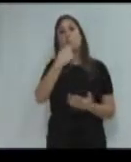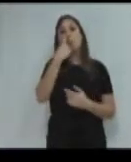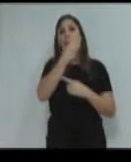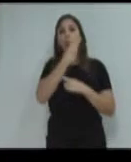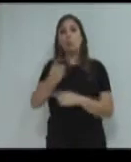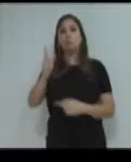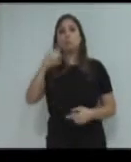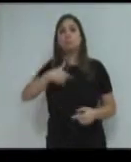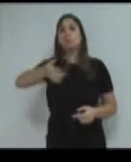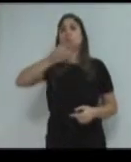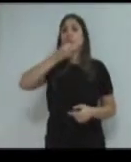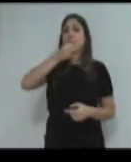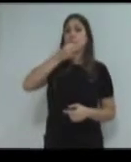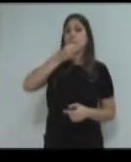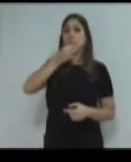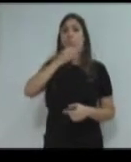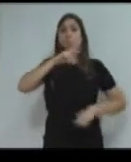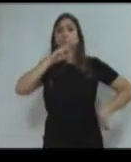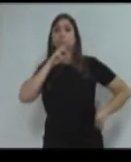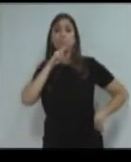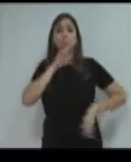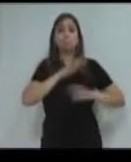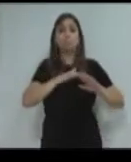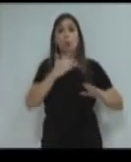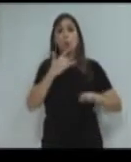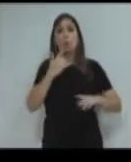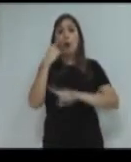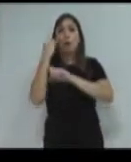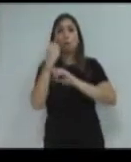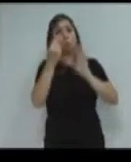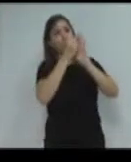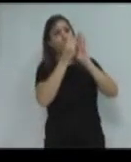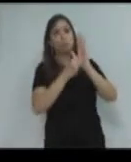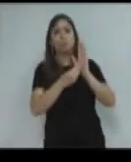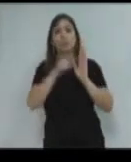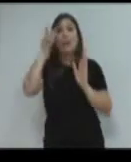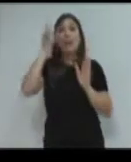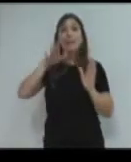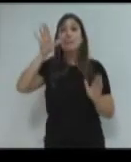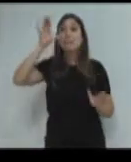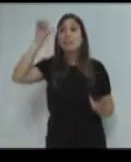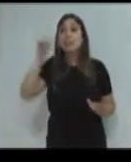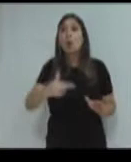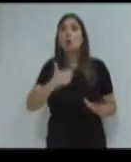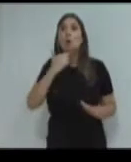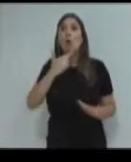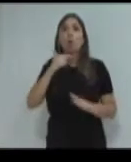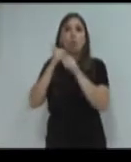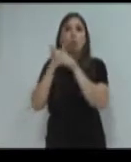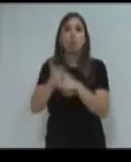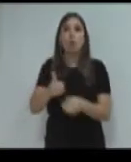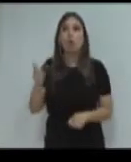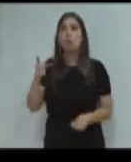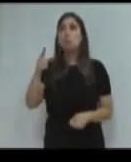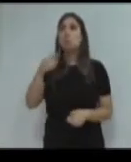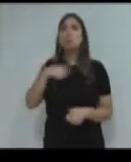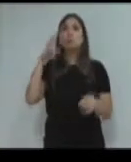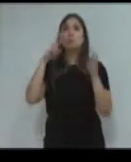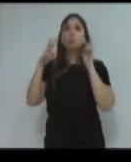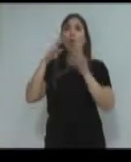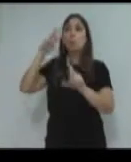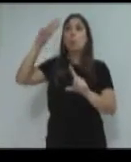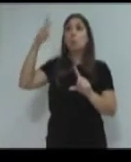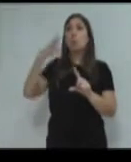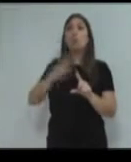apoyo Sí. para la persona que está hablando. La persona que está atendiendo está escuchando al que habla. El PowerPoint simplemente recogerá